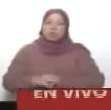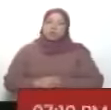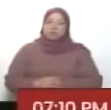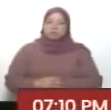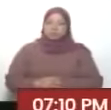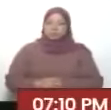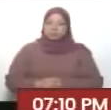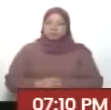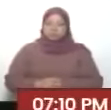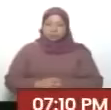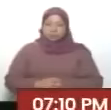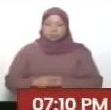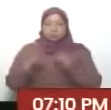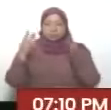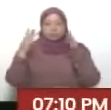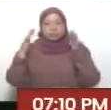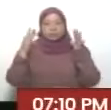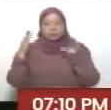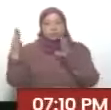No digo más.